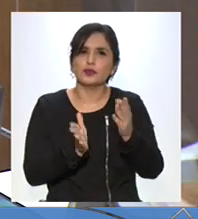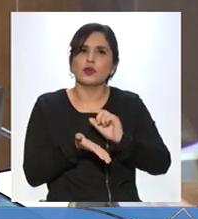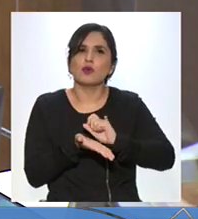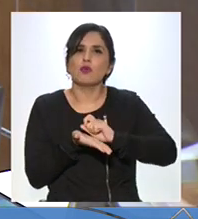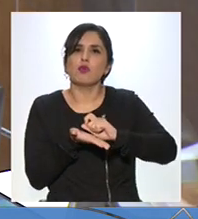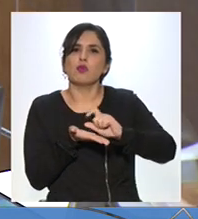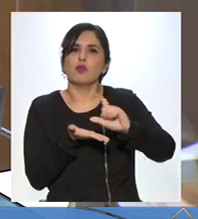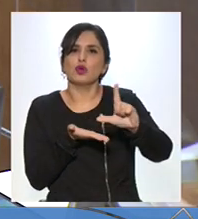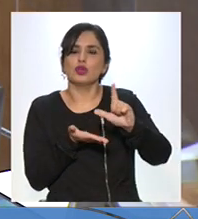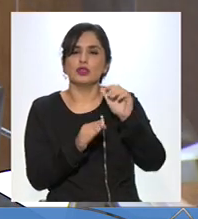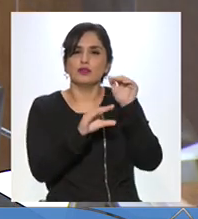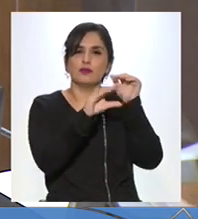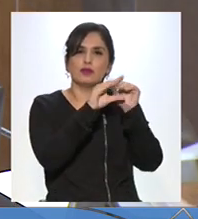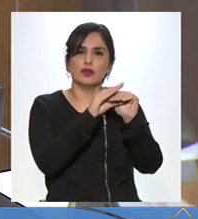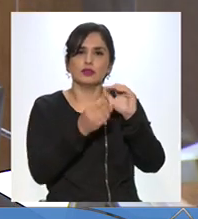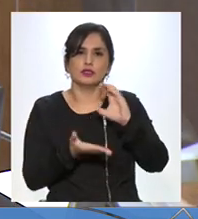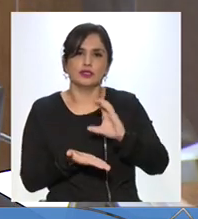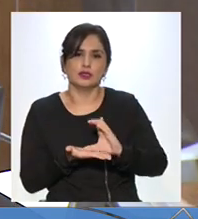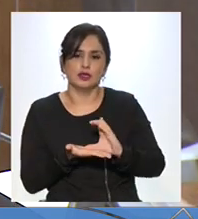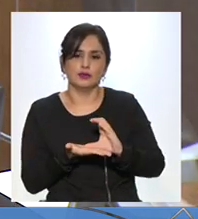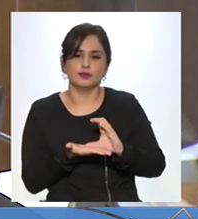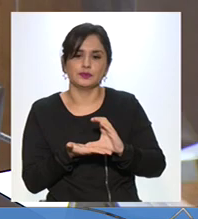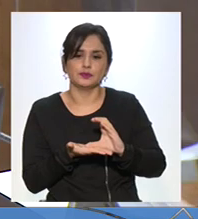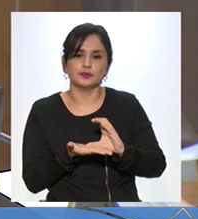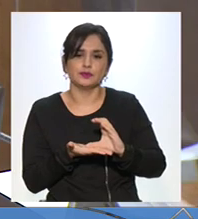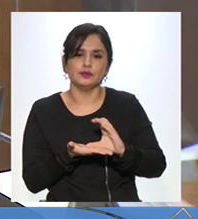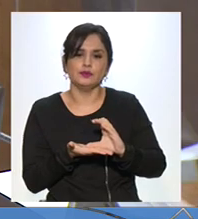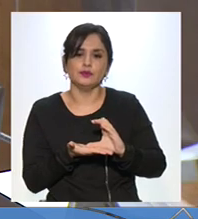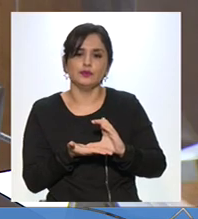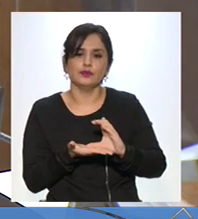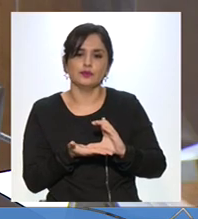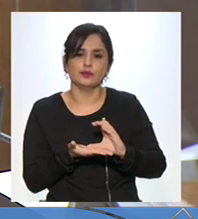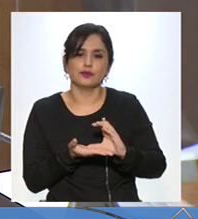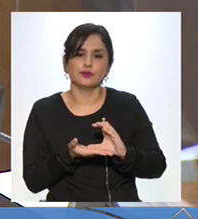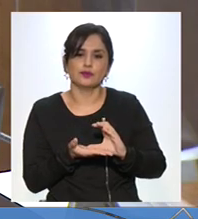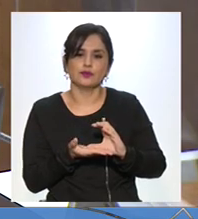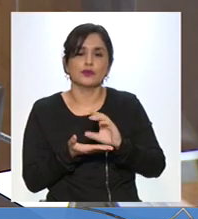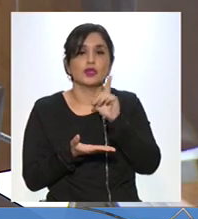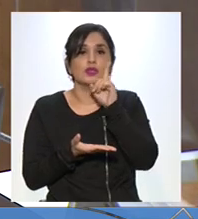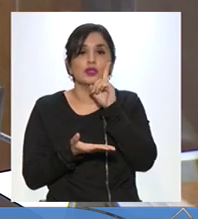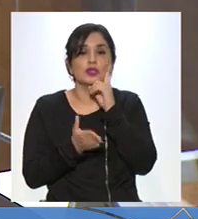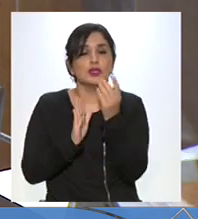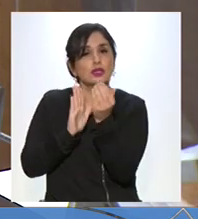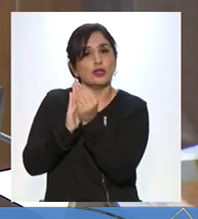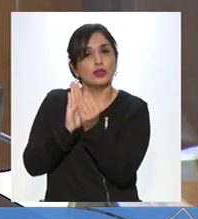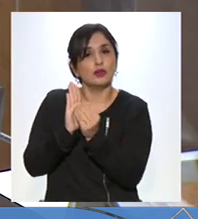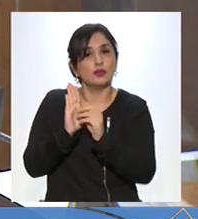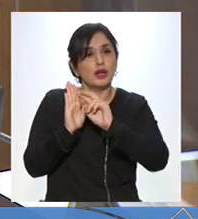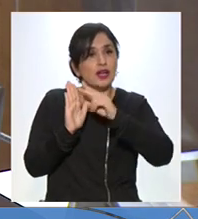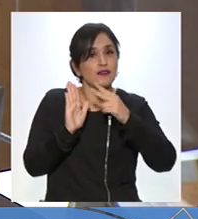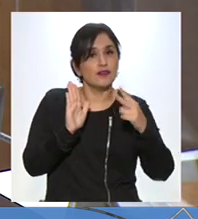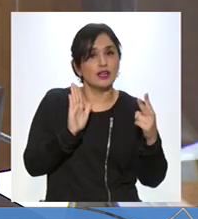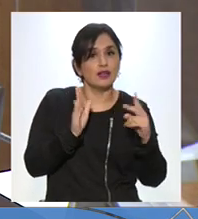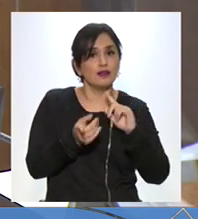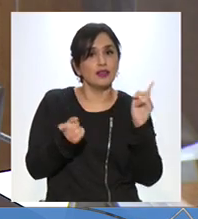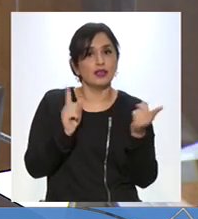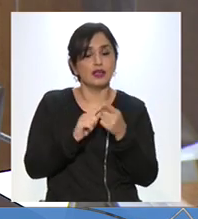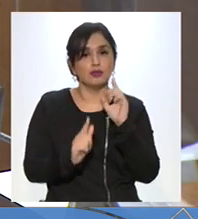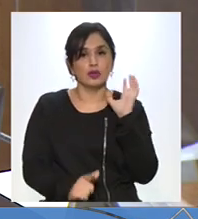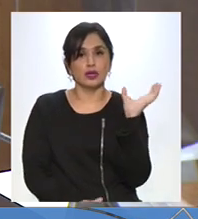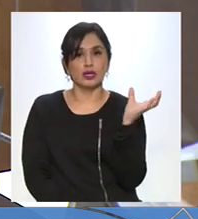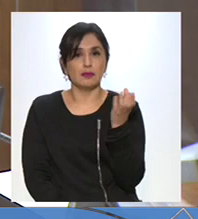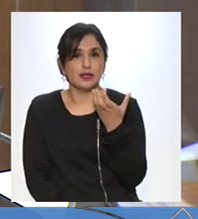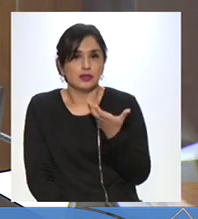proyecciones del Banco Central, y si me equivoco me corrigen, tienen que incorporar la variable de cambio climático, porque es